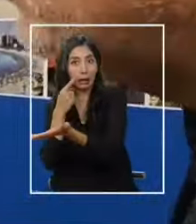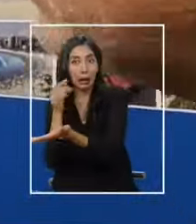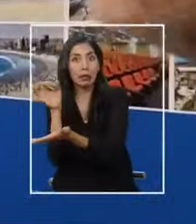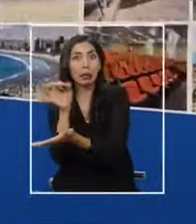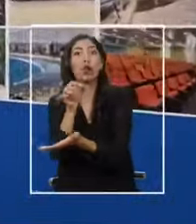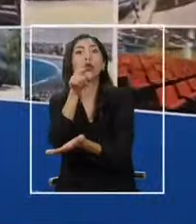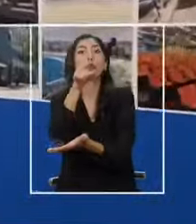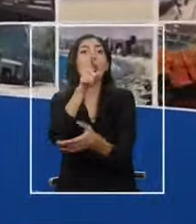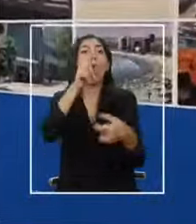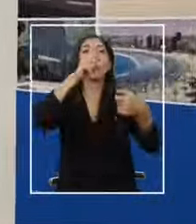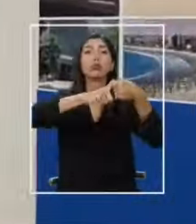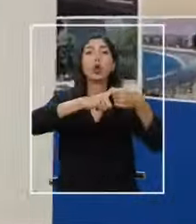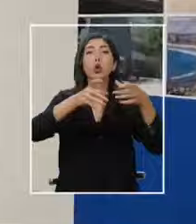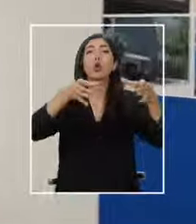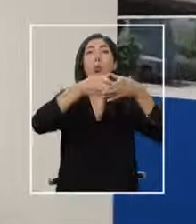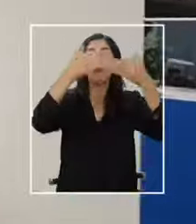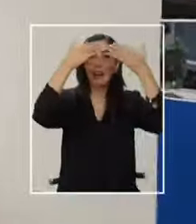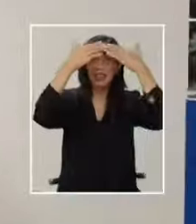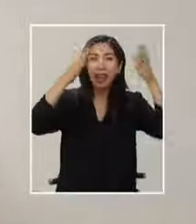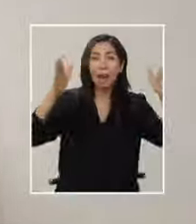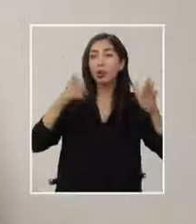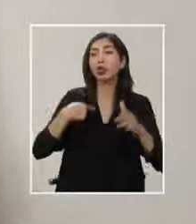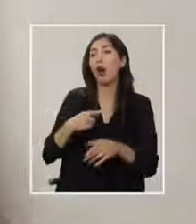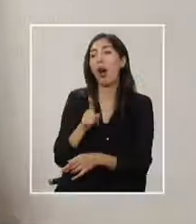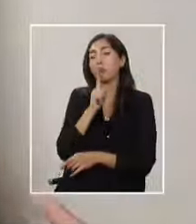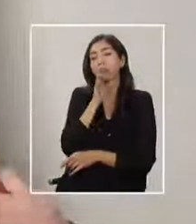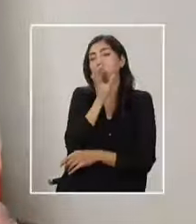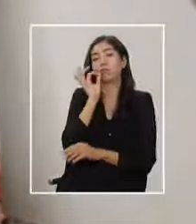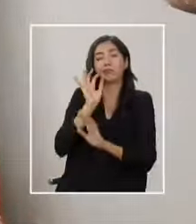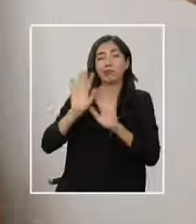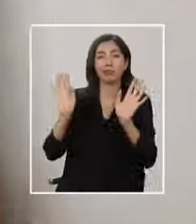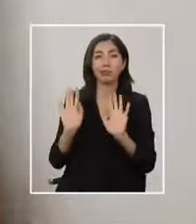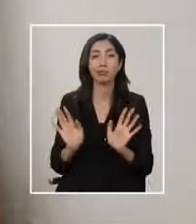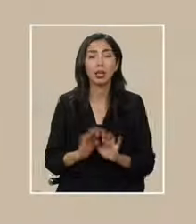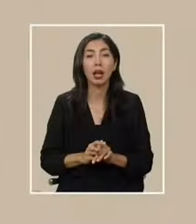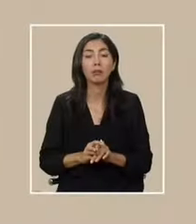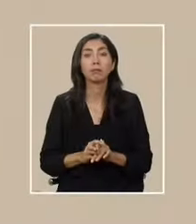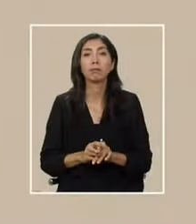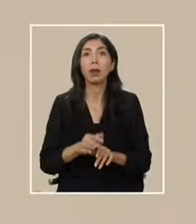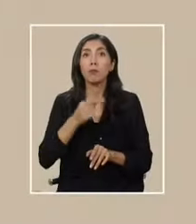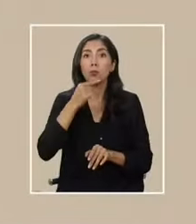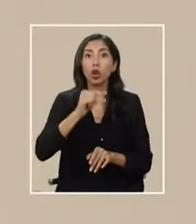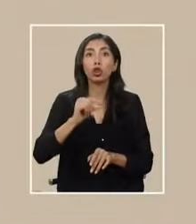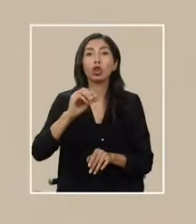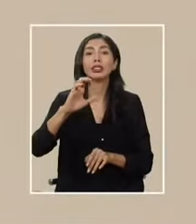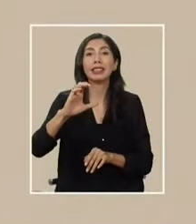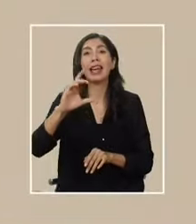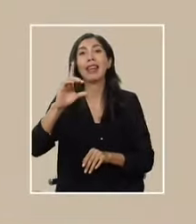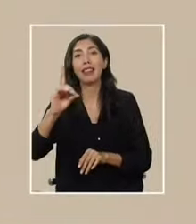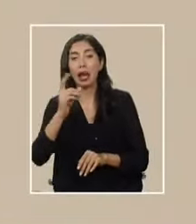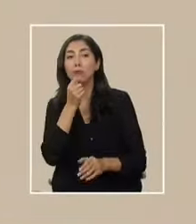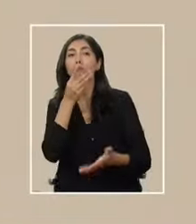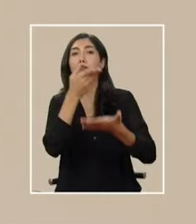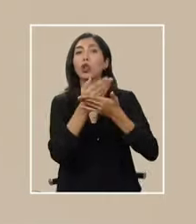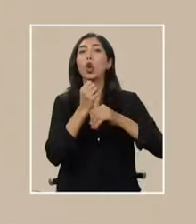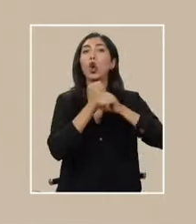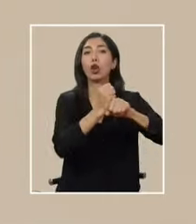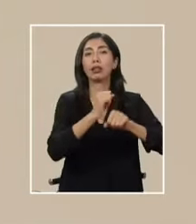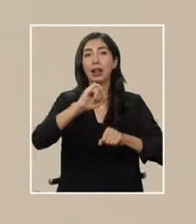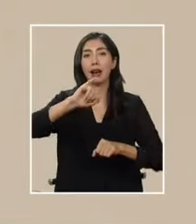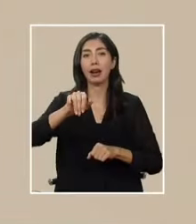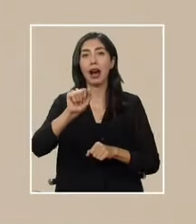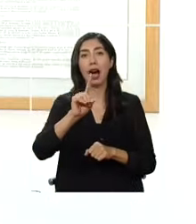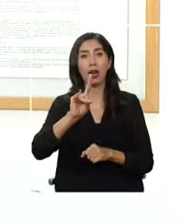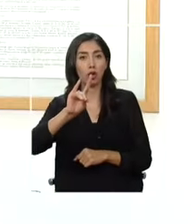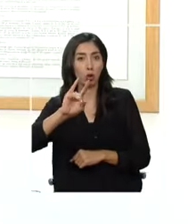sería un frente amplista? No voy a hacer declaraciones sobre eso. En los próximos días el CDE presentará la querella en contra de Jadue. No solo confío en el